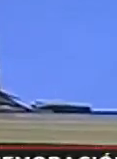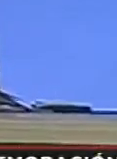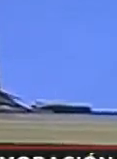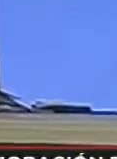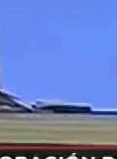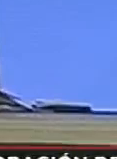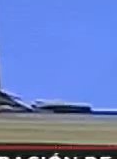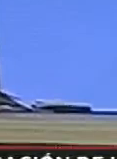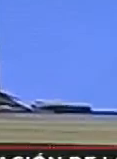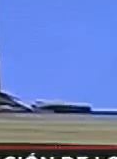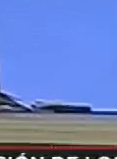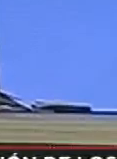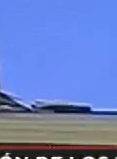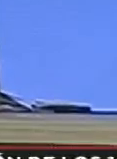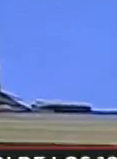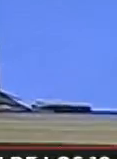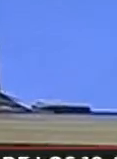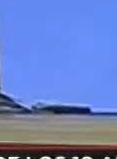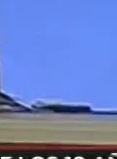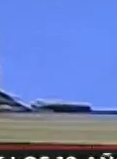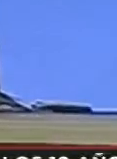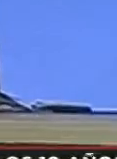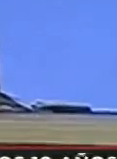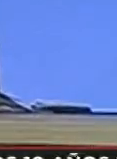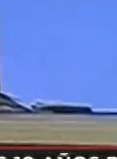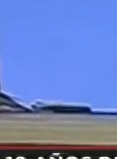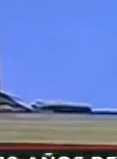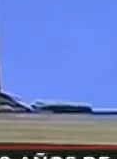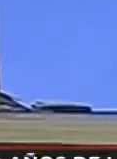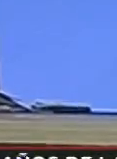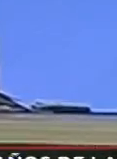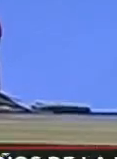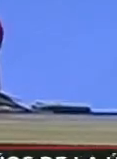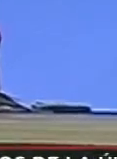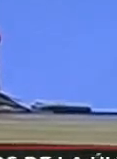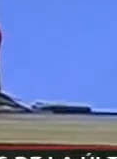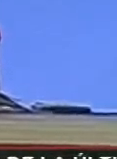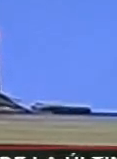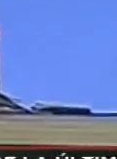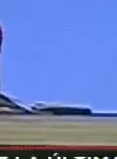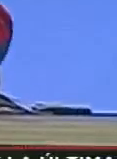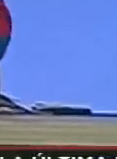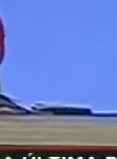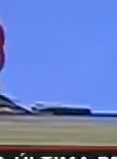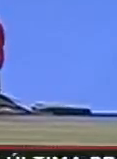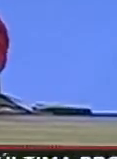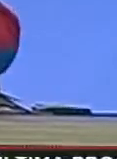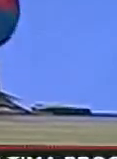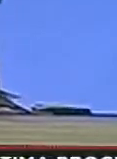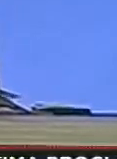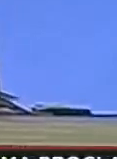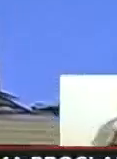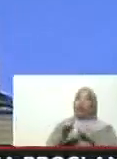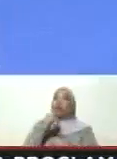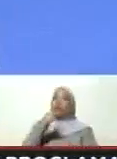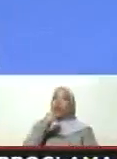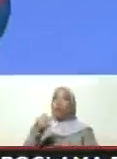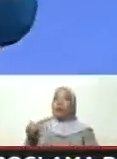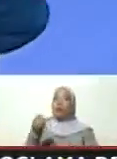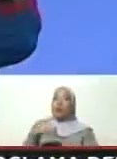historia. Y sé que el comandante Chávez, donde esté, quiere que el pueblo venezolano lea este libro, lea este relato